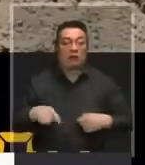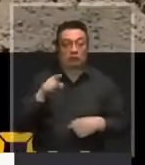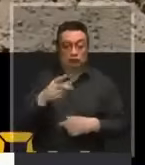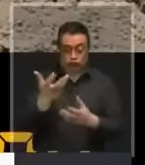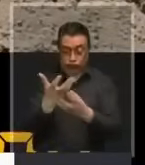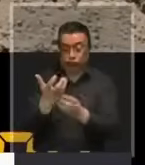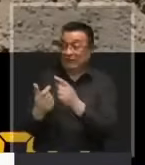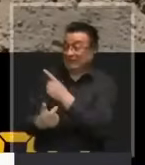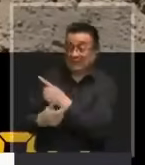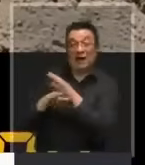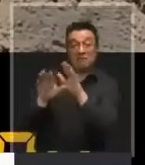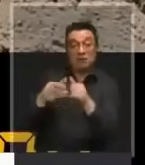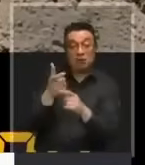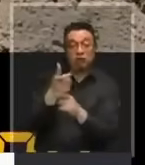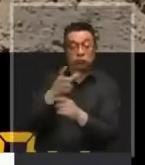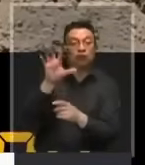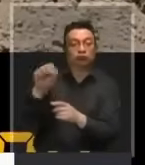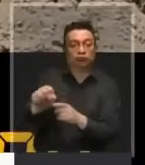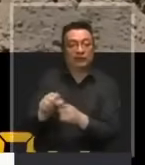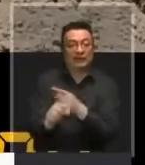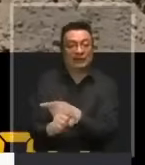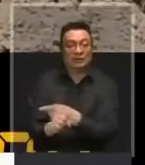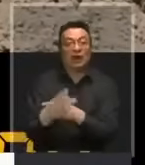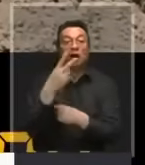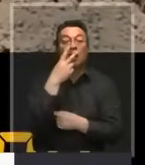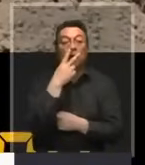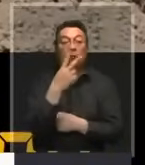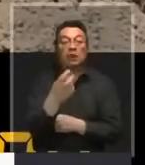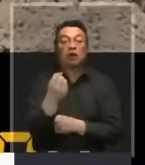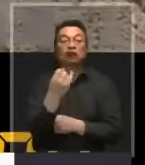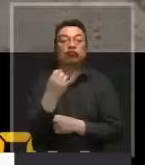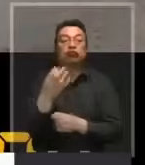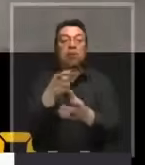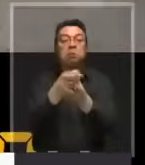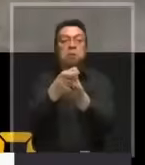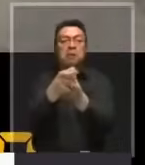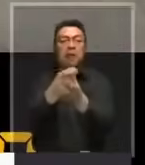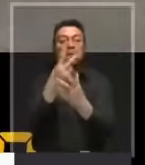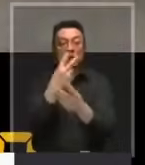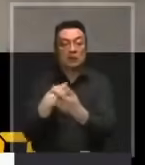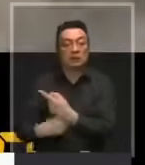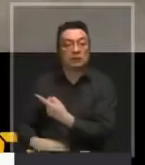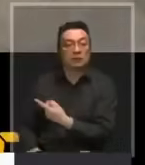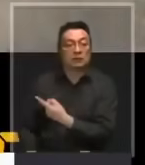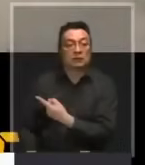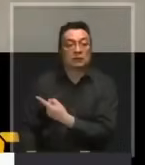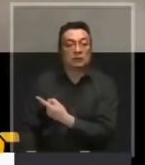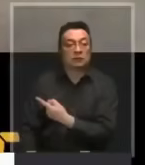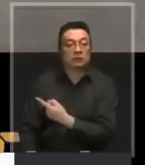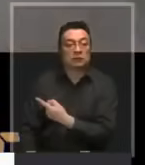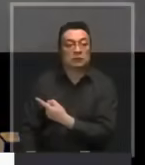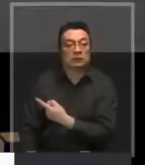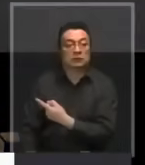y que fue incautada al autor, note la cantidad de disparos por segundo.